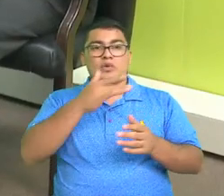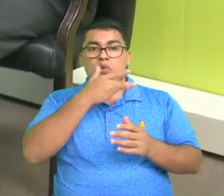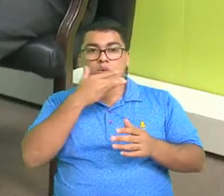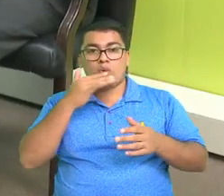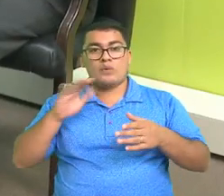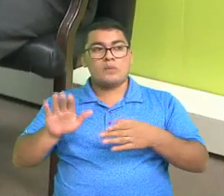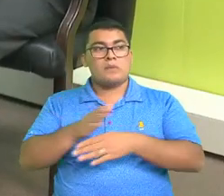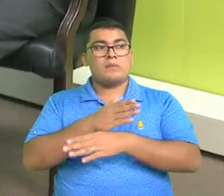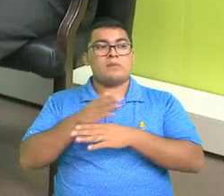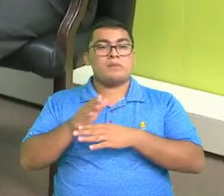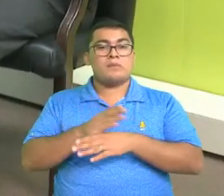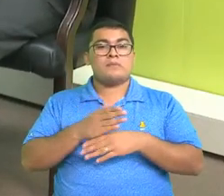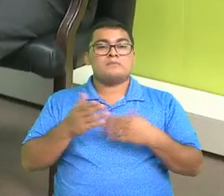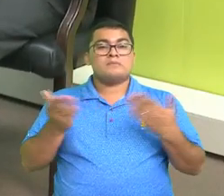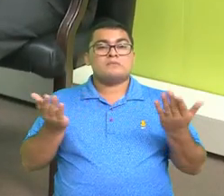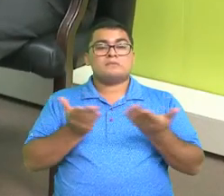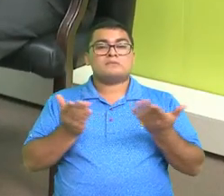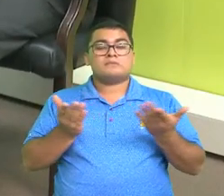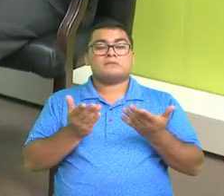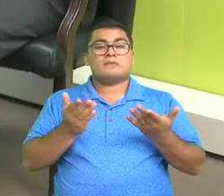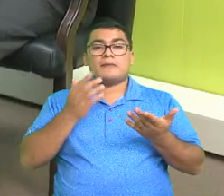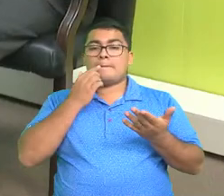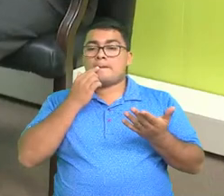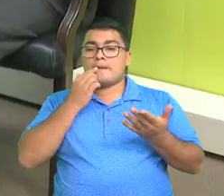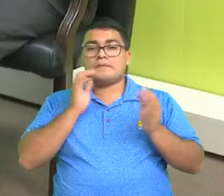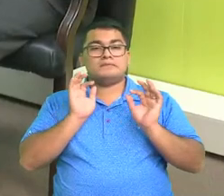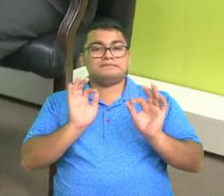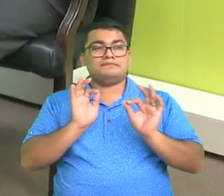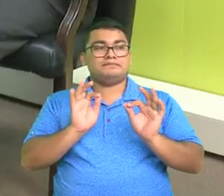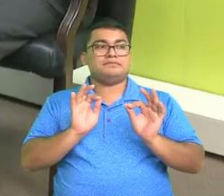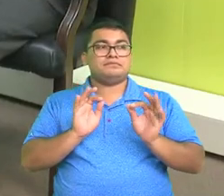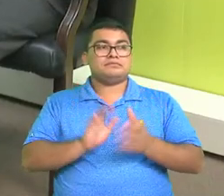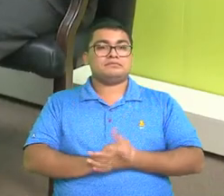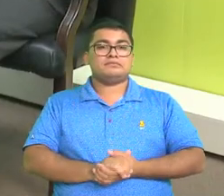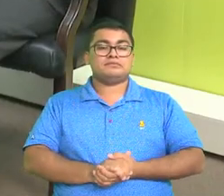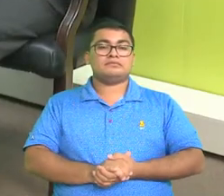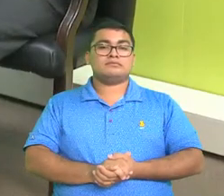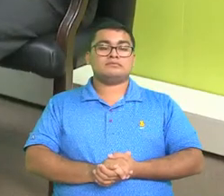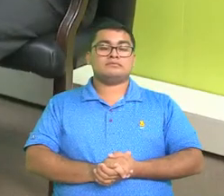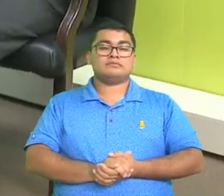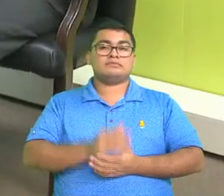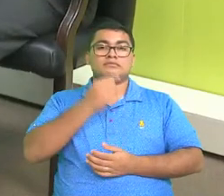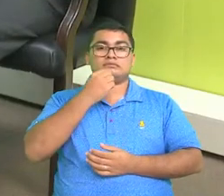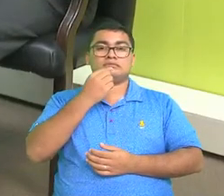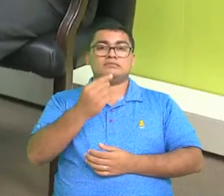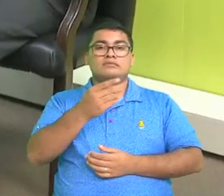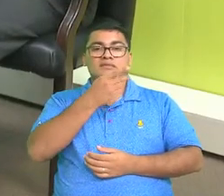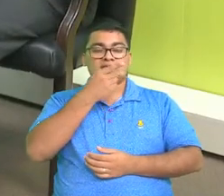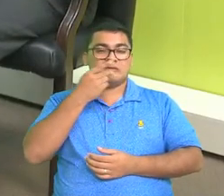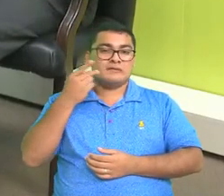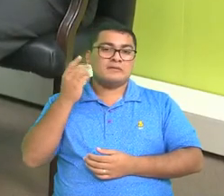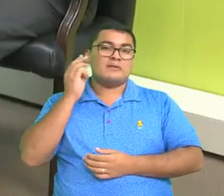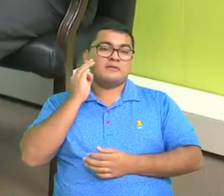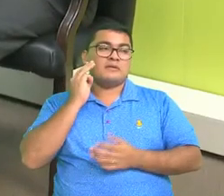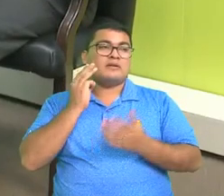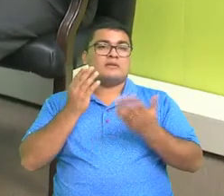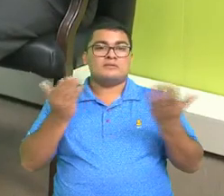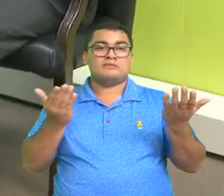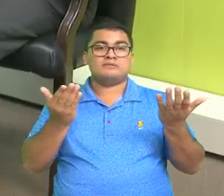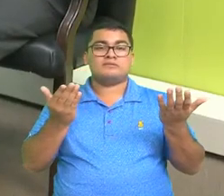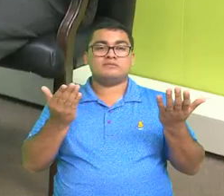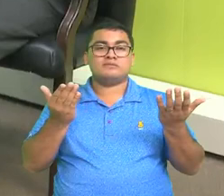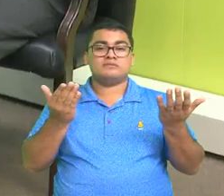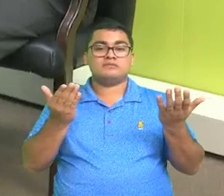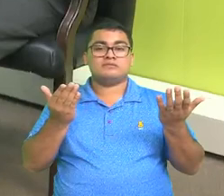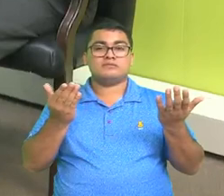colores, exactamente, ¿verdad? Y los sabores. Y los sabores. Diría yo que a los padres, ¿verdad? Disminuir la